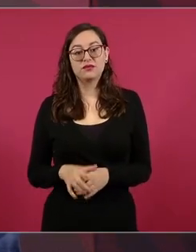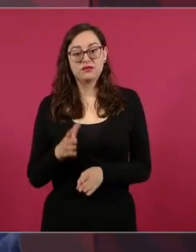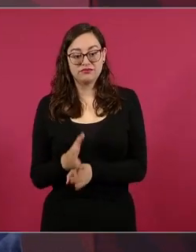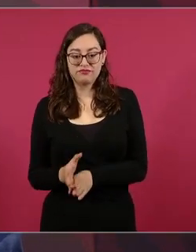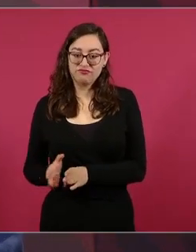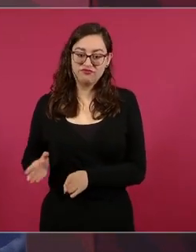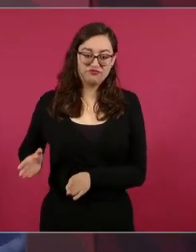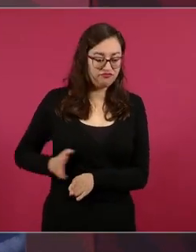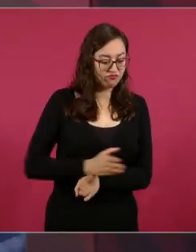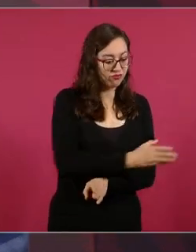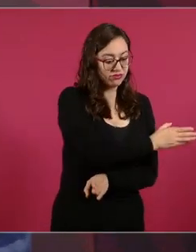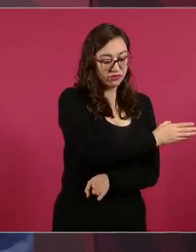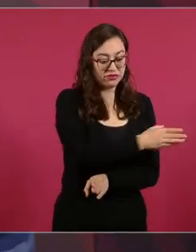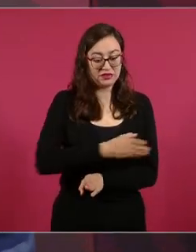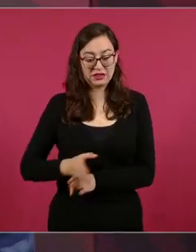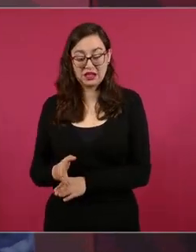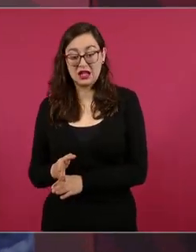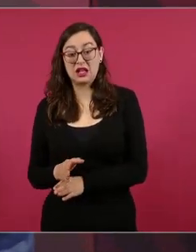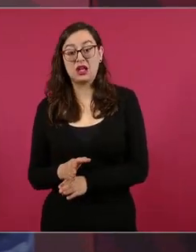de